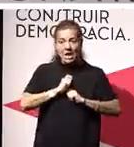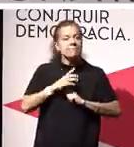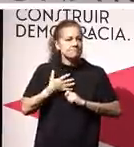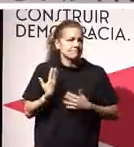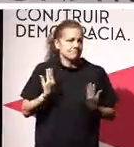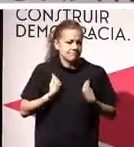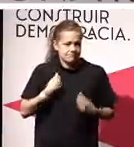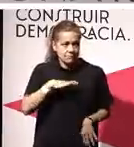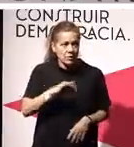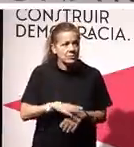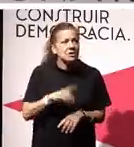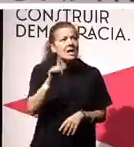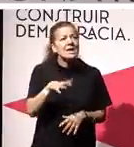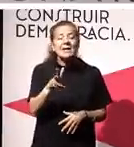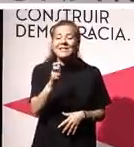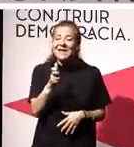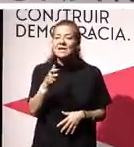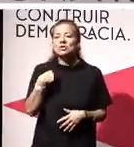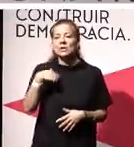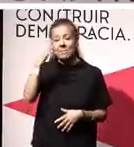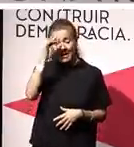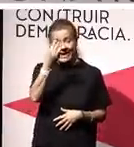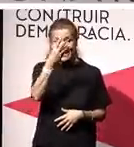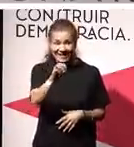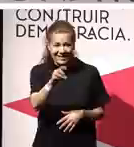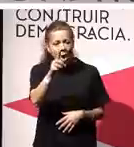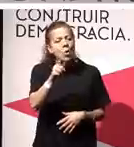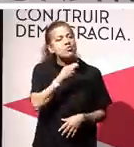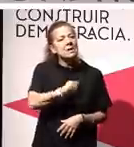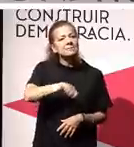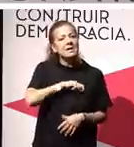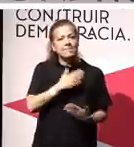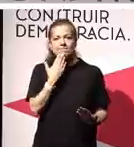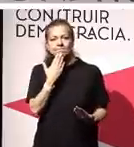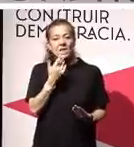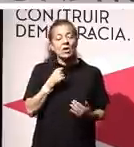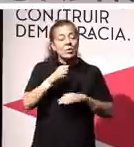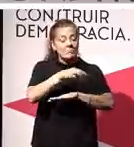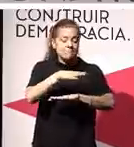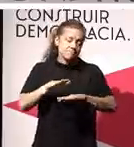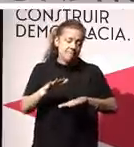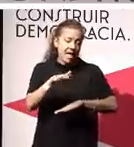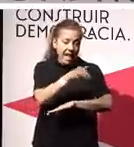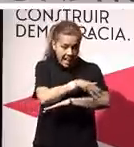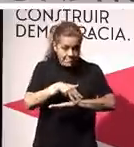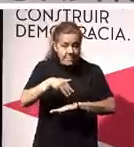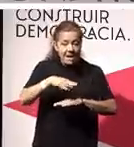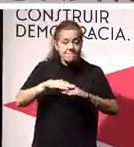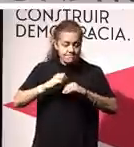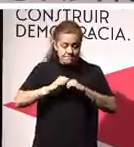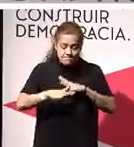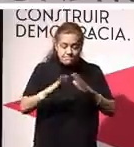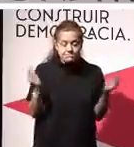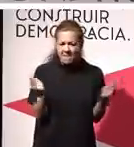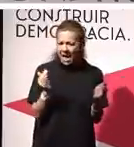vivir. Tenemos el derecho y el deber de imaginar en 2030 una España en la que el Mar Menor esté revitalizado y protegido